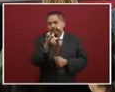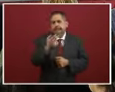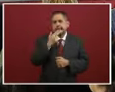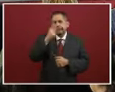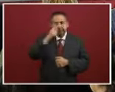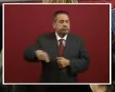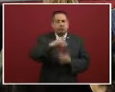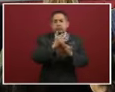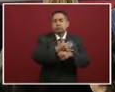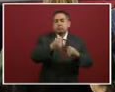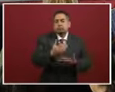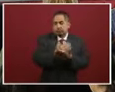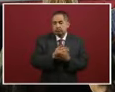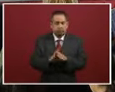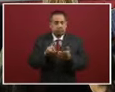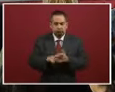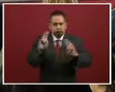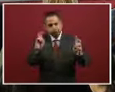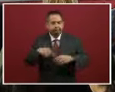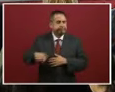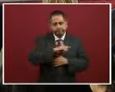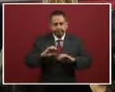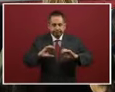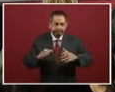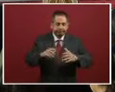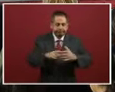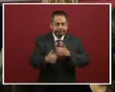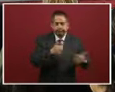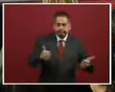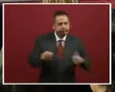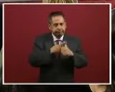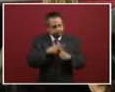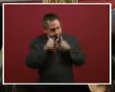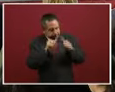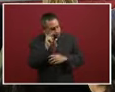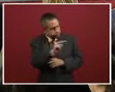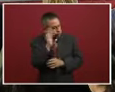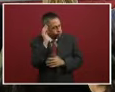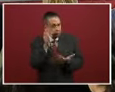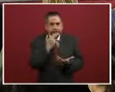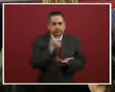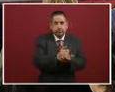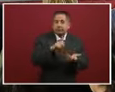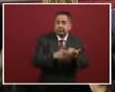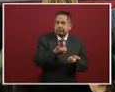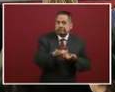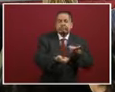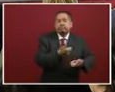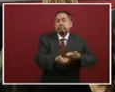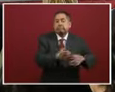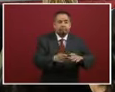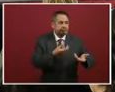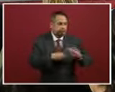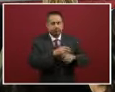en la inseguridad, en la desarticulación de las comunidades y por lo tanto también en temas de violencia y la economía criminal que rodea y alimenta este